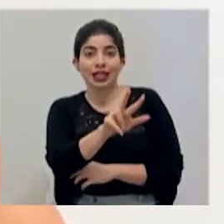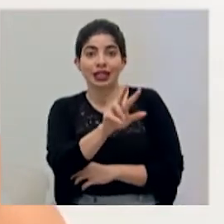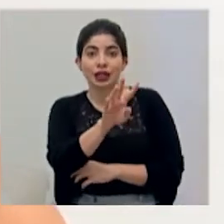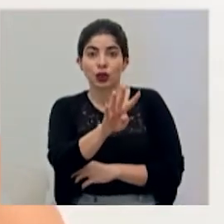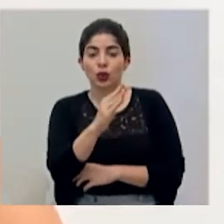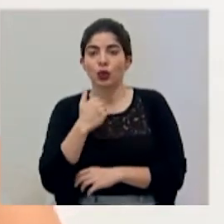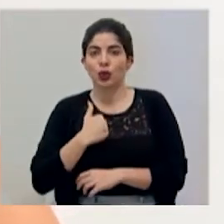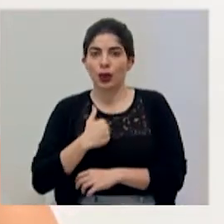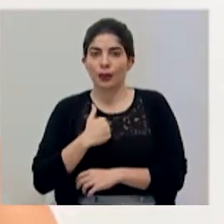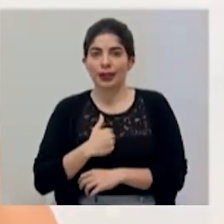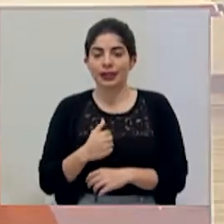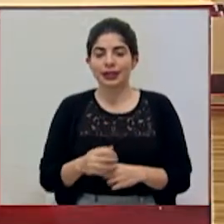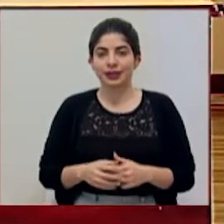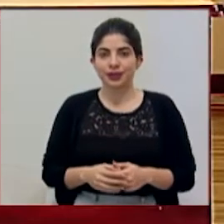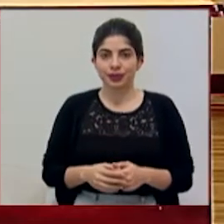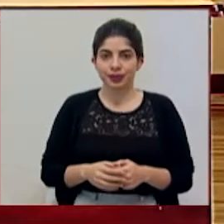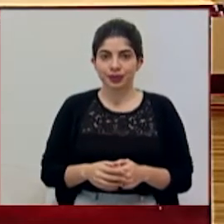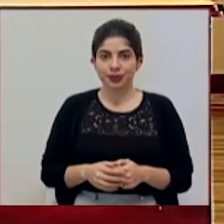934 hombres.